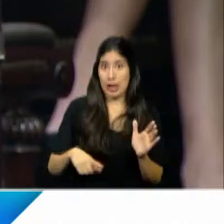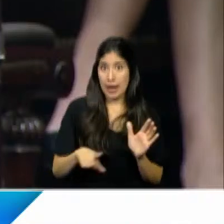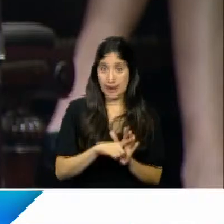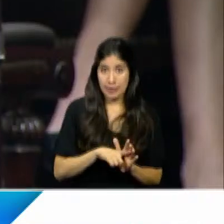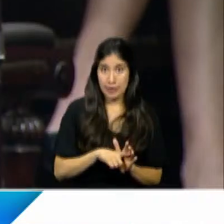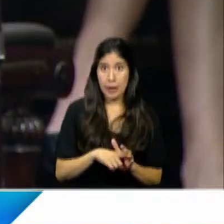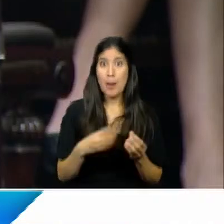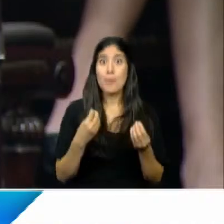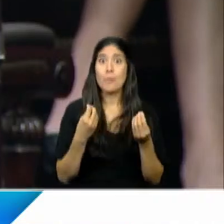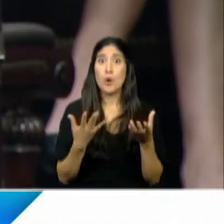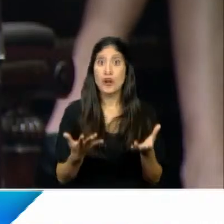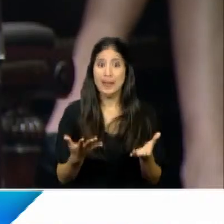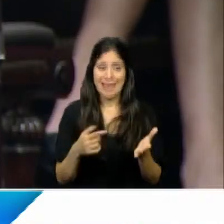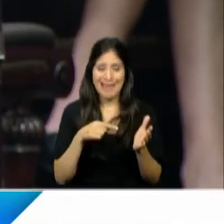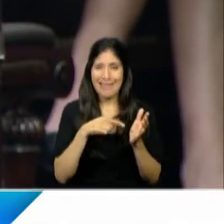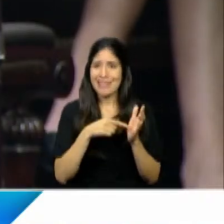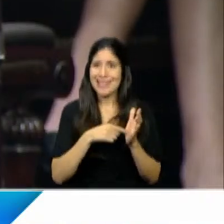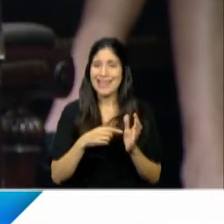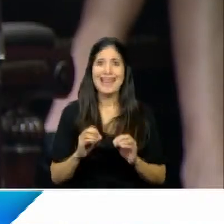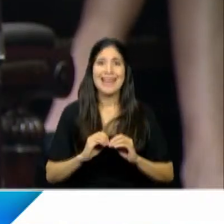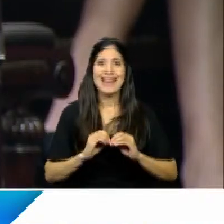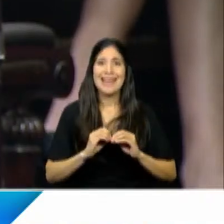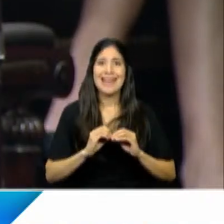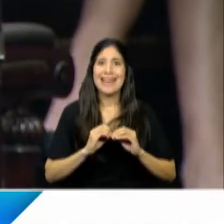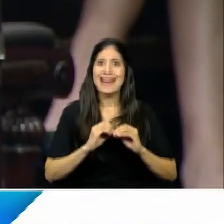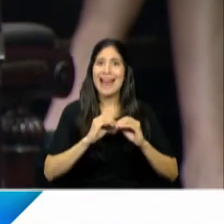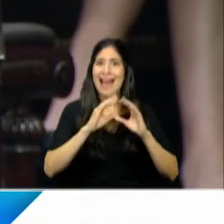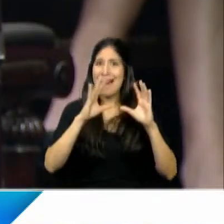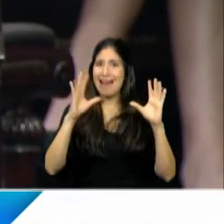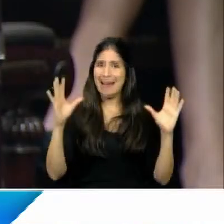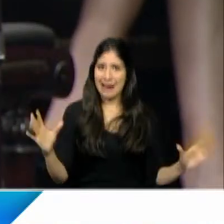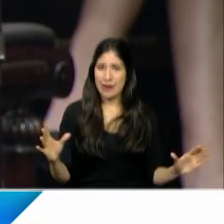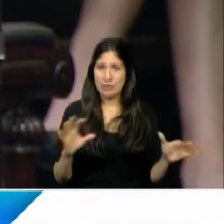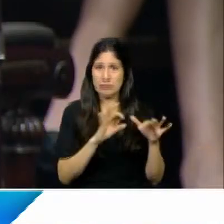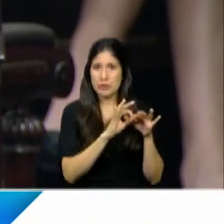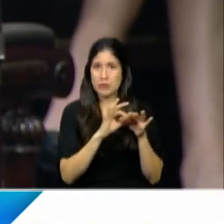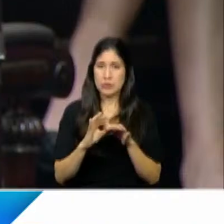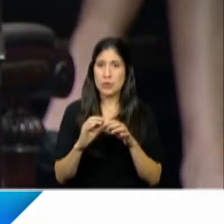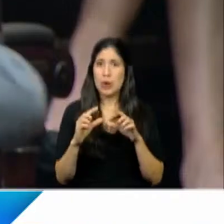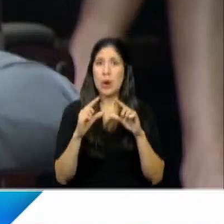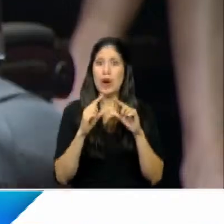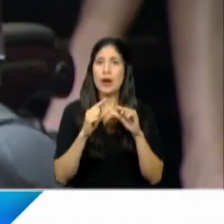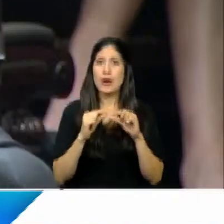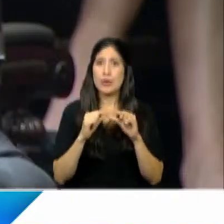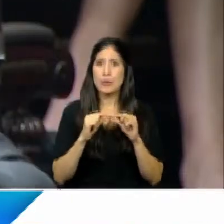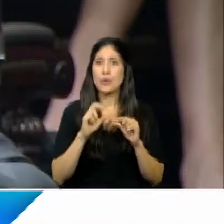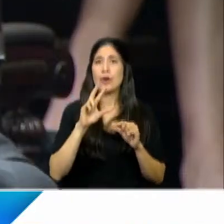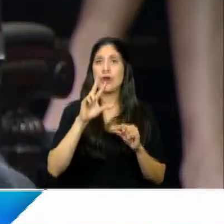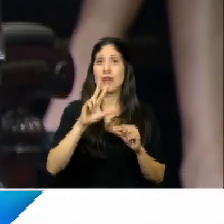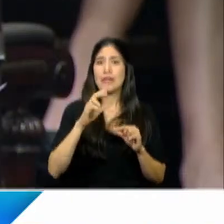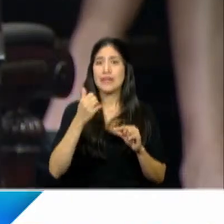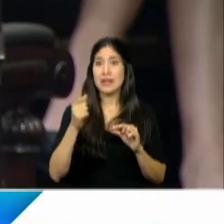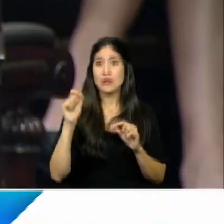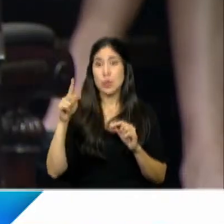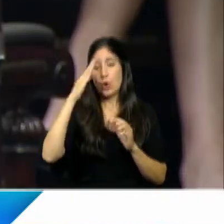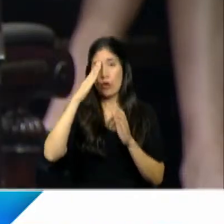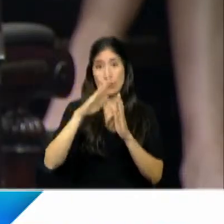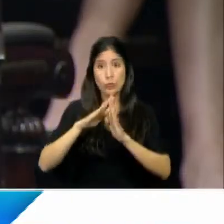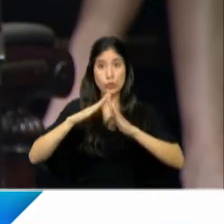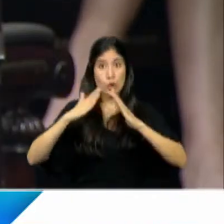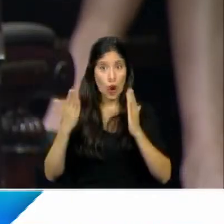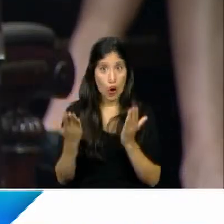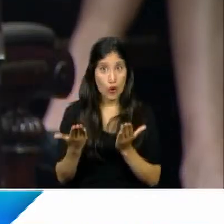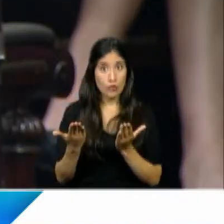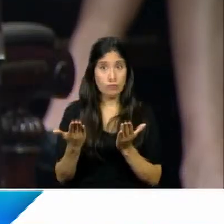porque era el que mejor reflejaba el texto del artículo 36 de la Constitución Nacional, que es el que tiene que ver